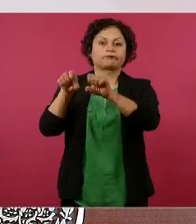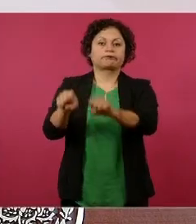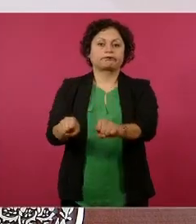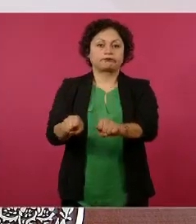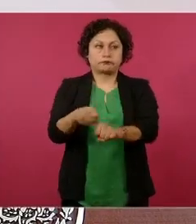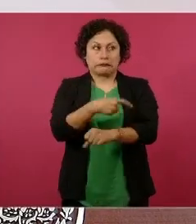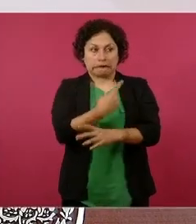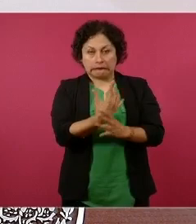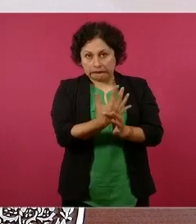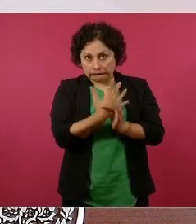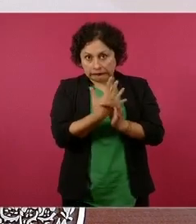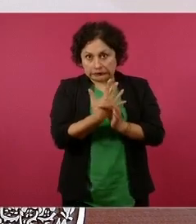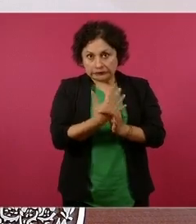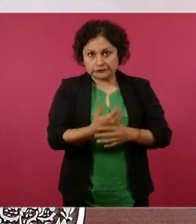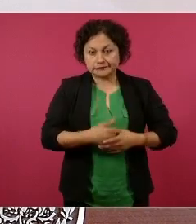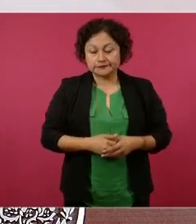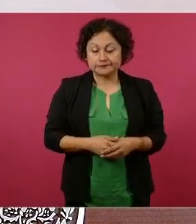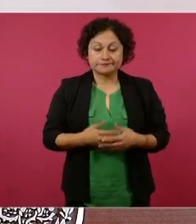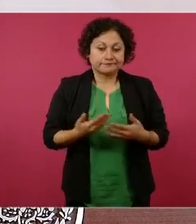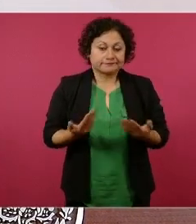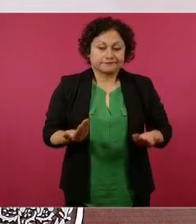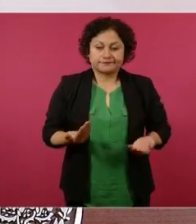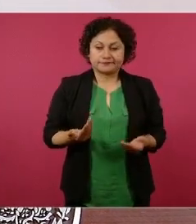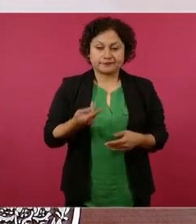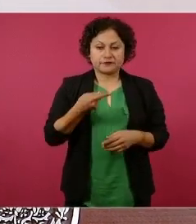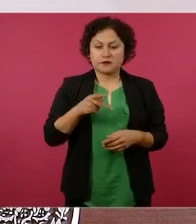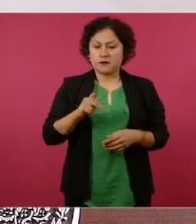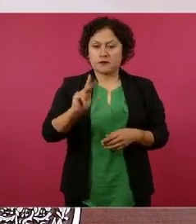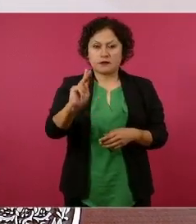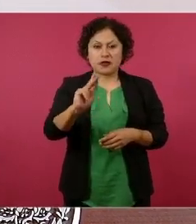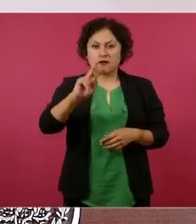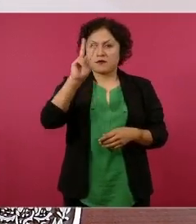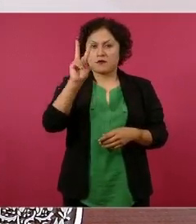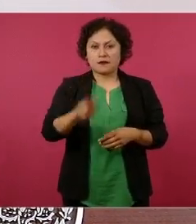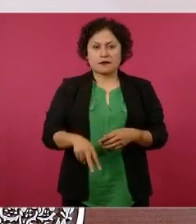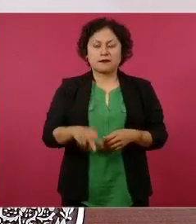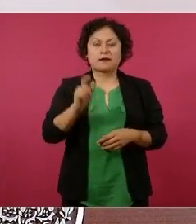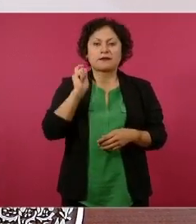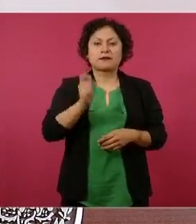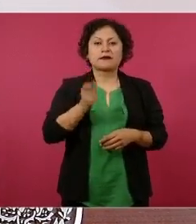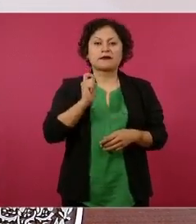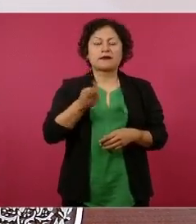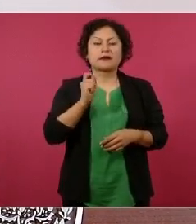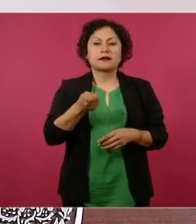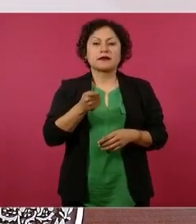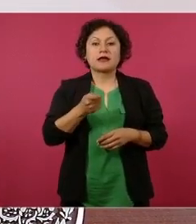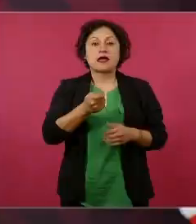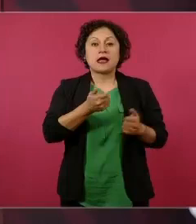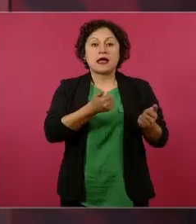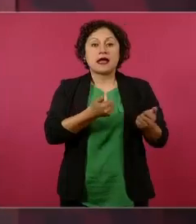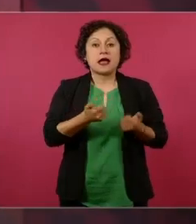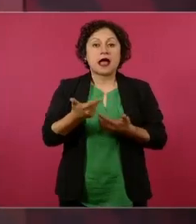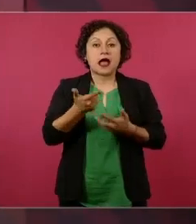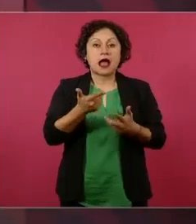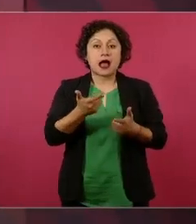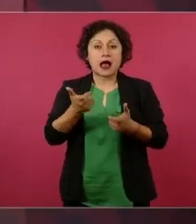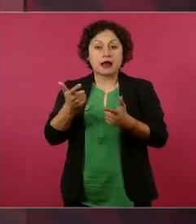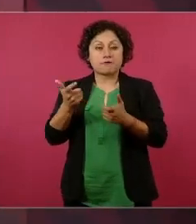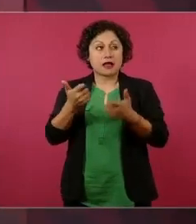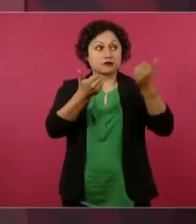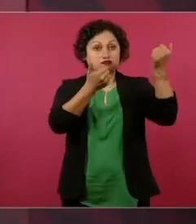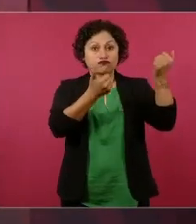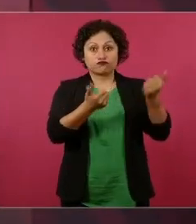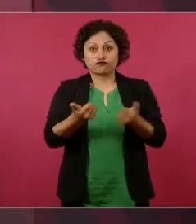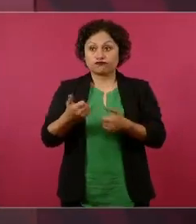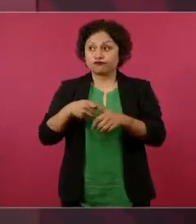Nada más que apenas estaban llegando las armas, ya la delincuencia lo sabía, porque era un